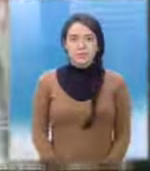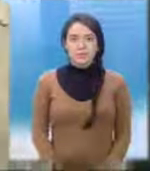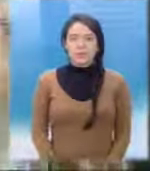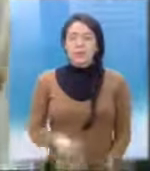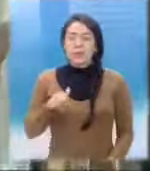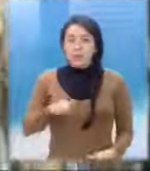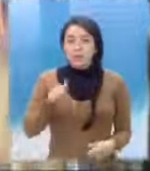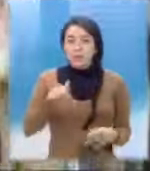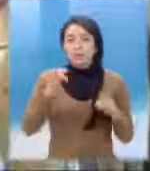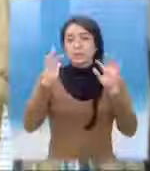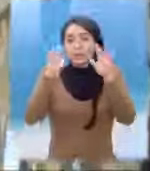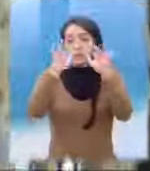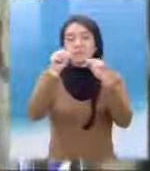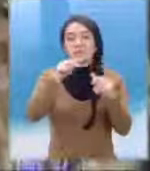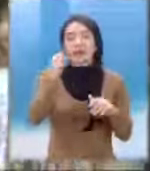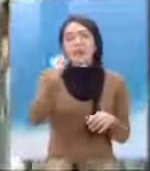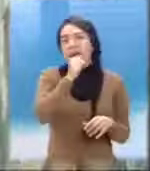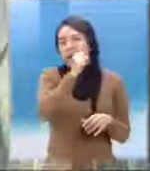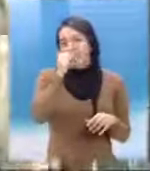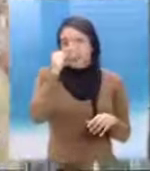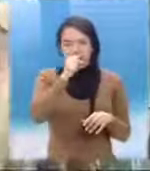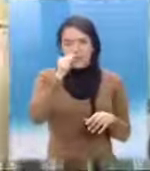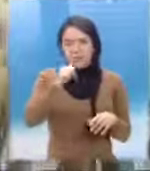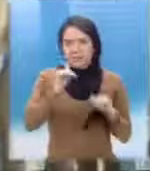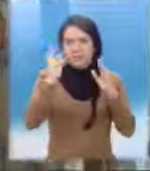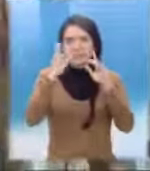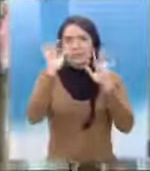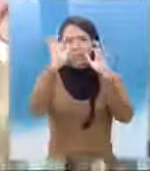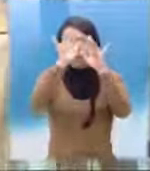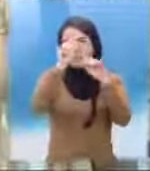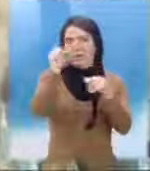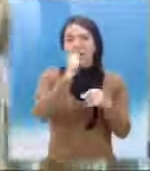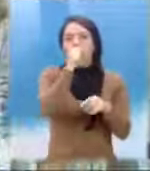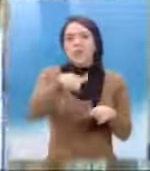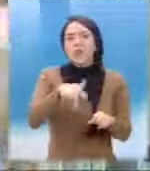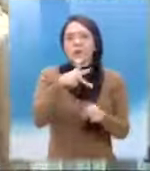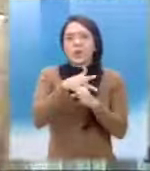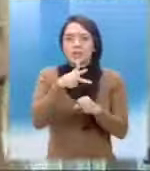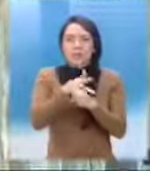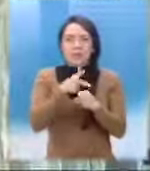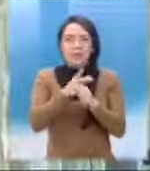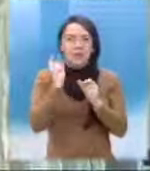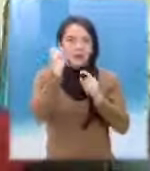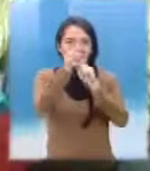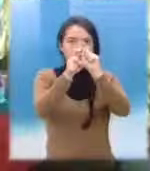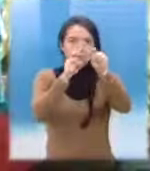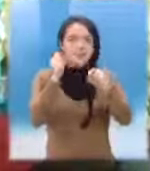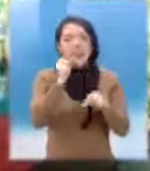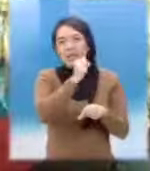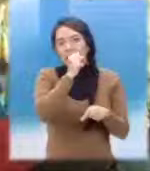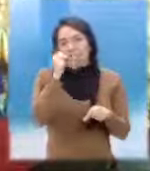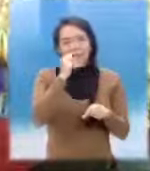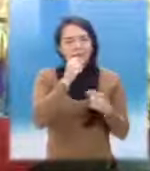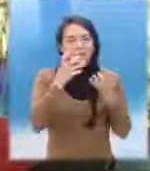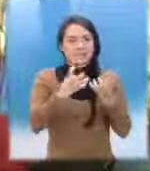En el evento participaron cantantes de renombre nacional, quienes deleitaron a los asistentes con sus éxitos.